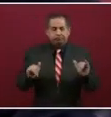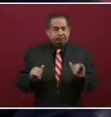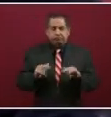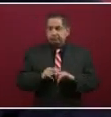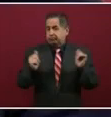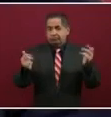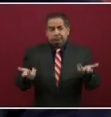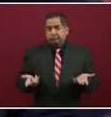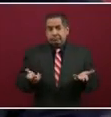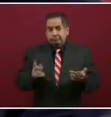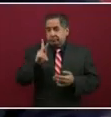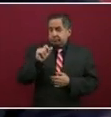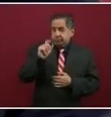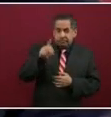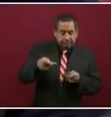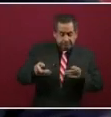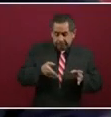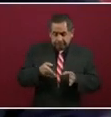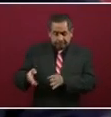ningún modelo.